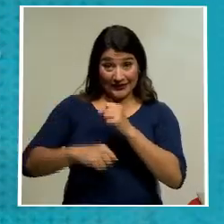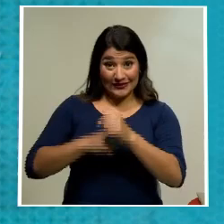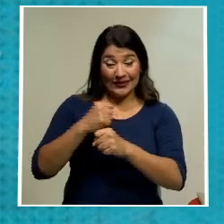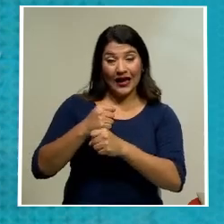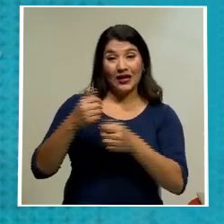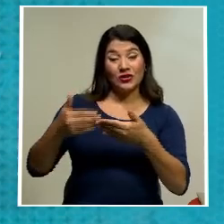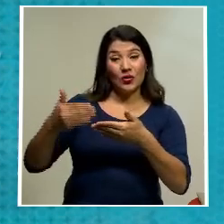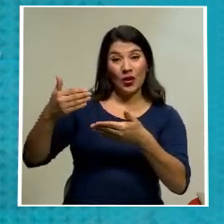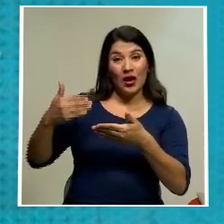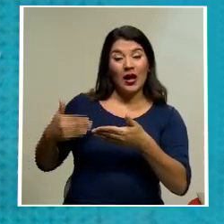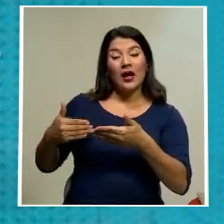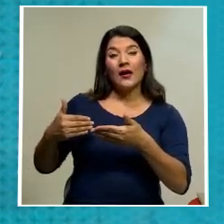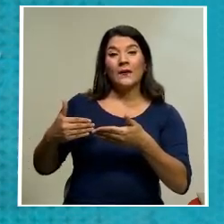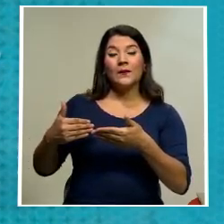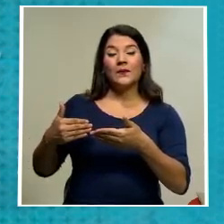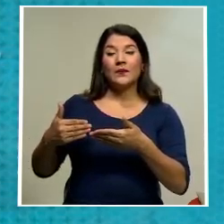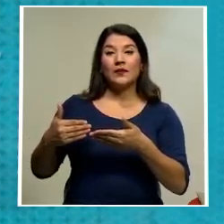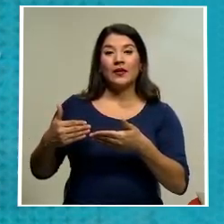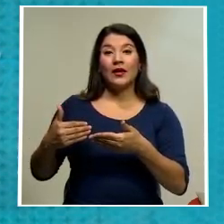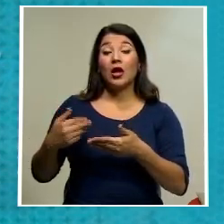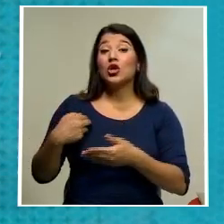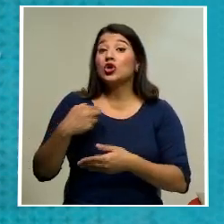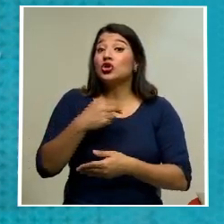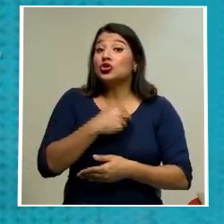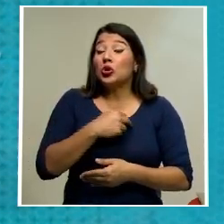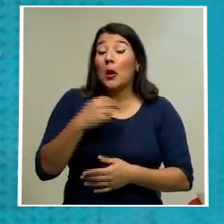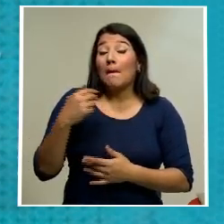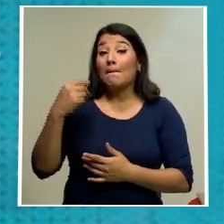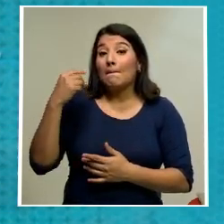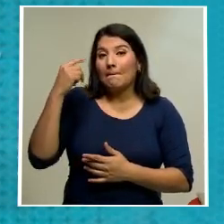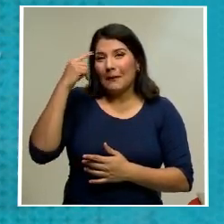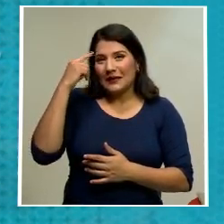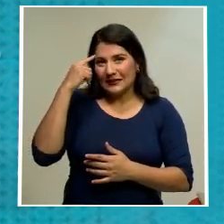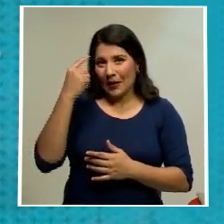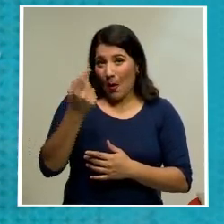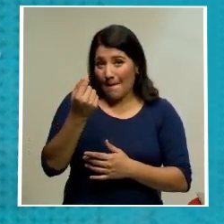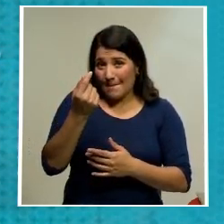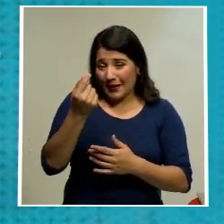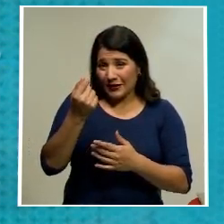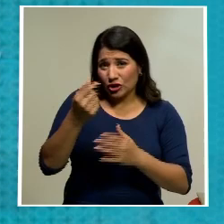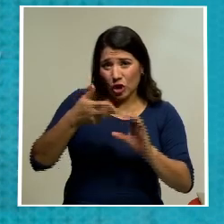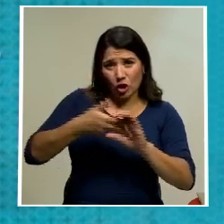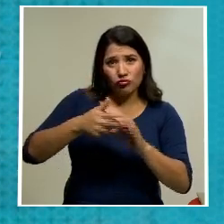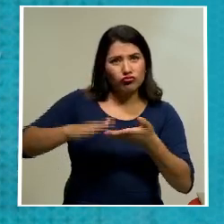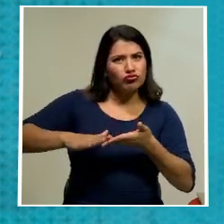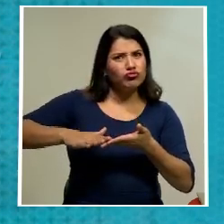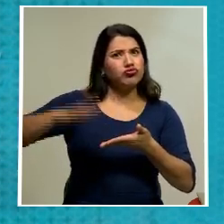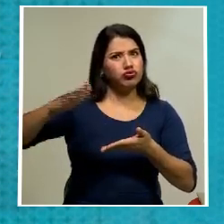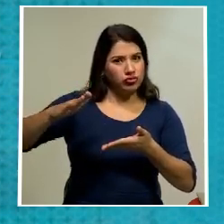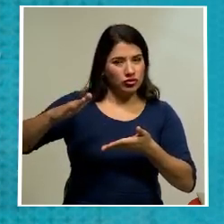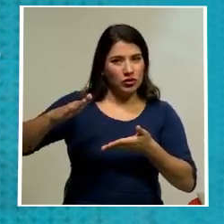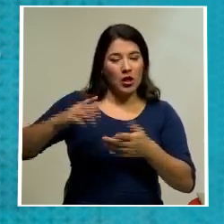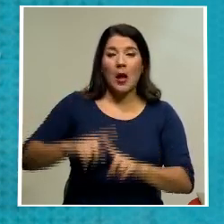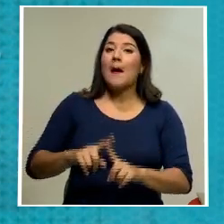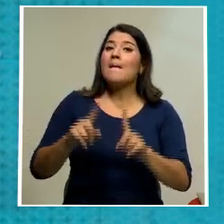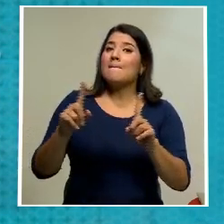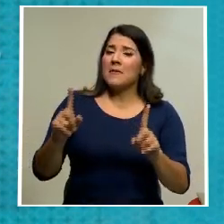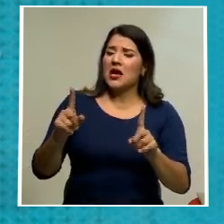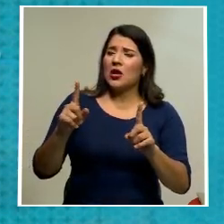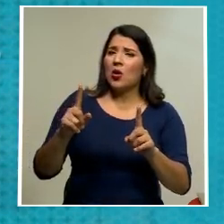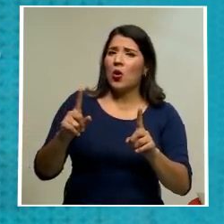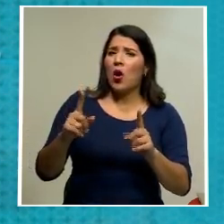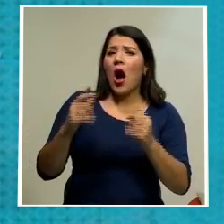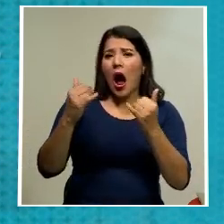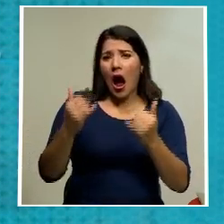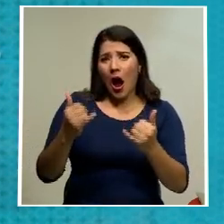política monetaria nuestro de abril, esperábamos un repunte en los precios de los combustibles bastante fuerte, pero el aumento que se proyecta ahora